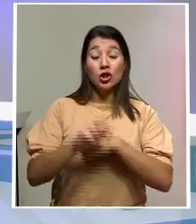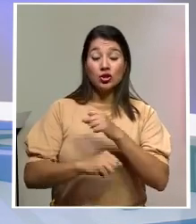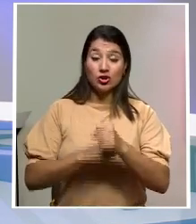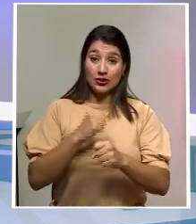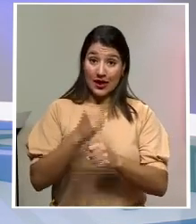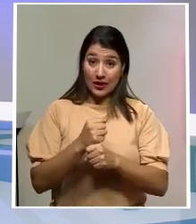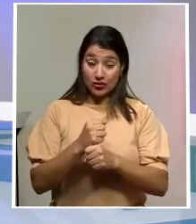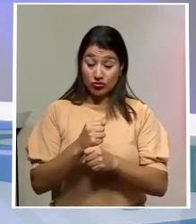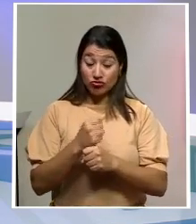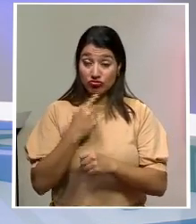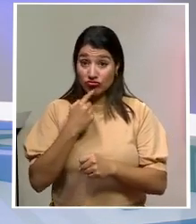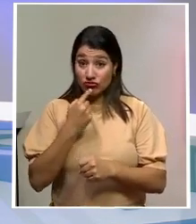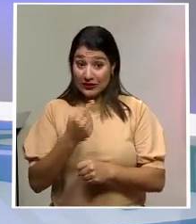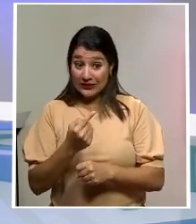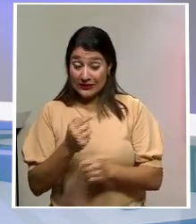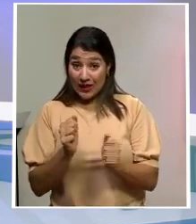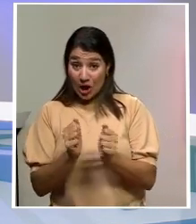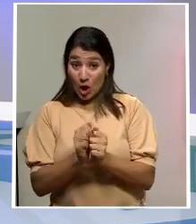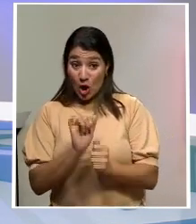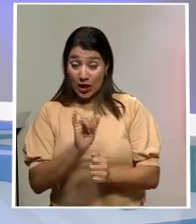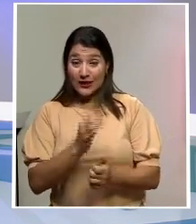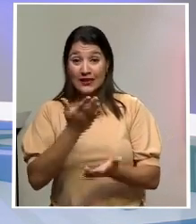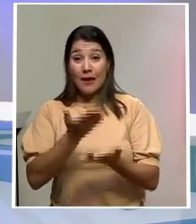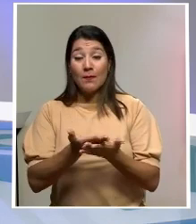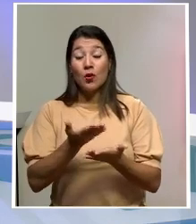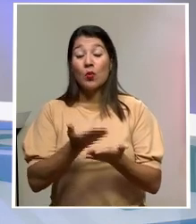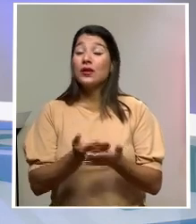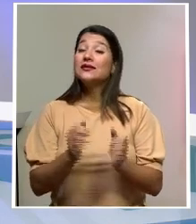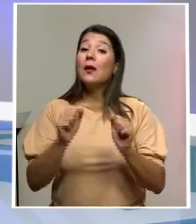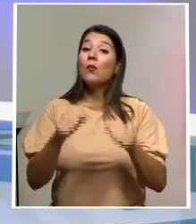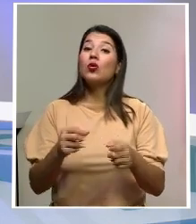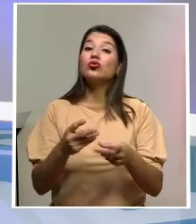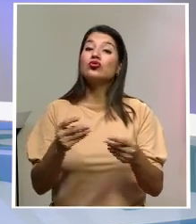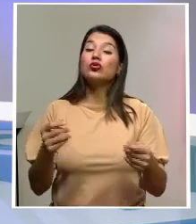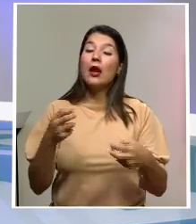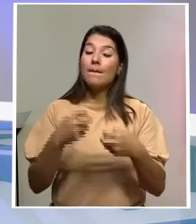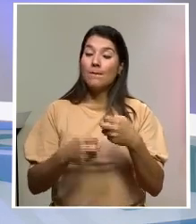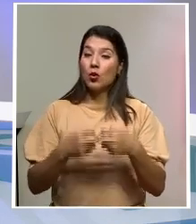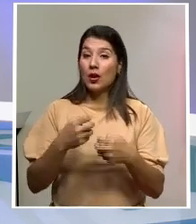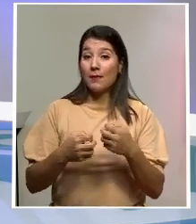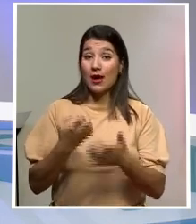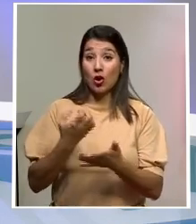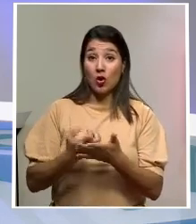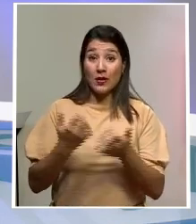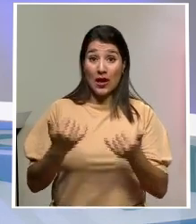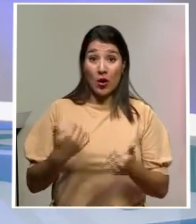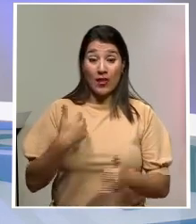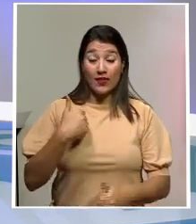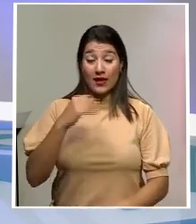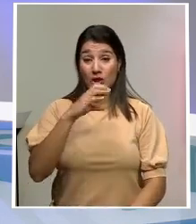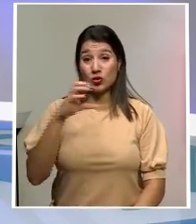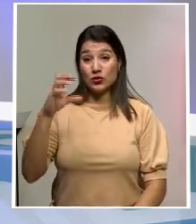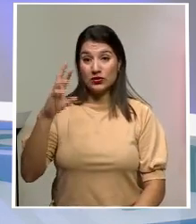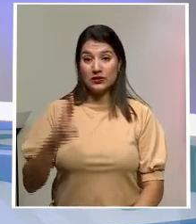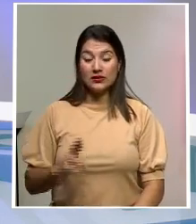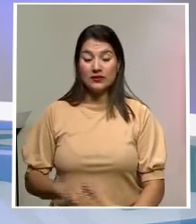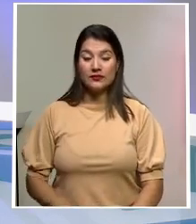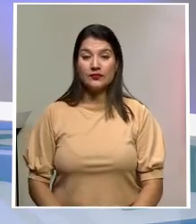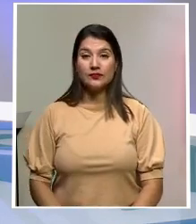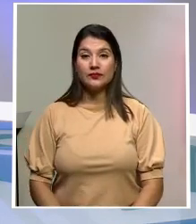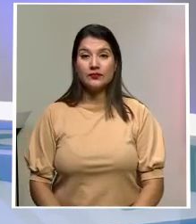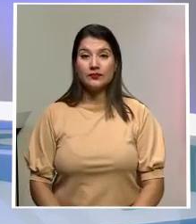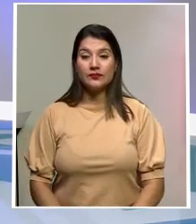los proponentes, con esto se solventaría la crisis económica que vive el país.